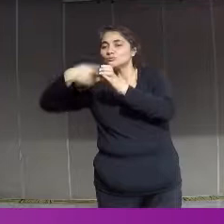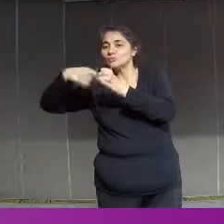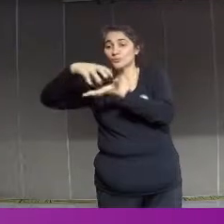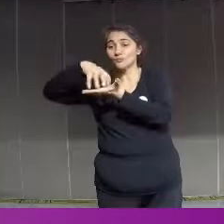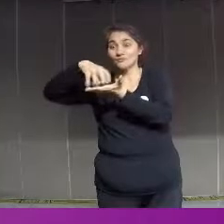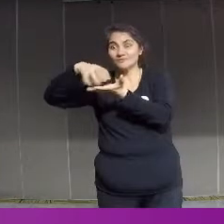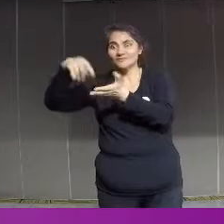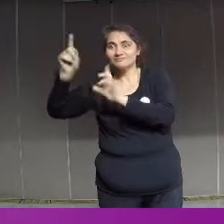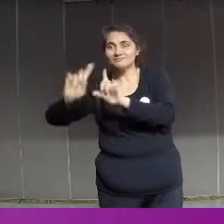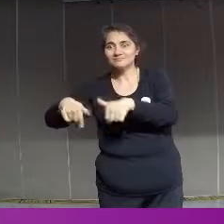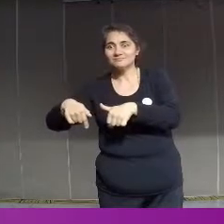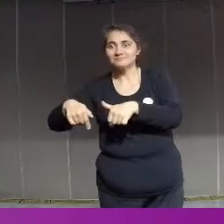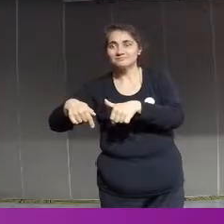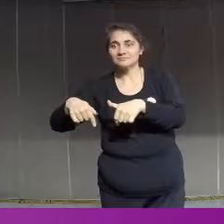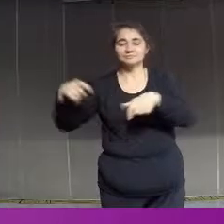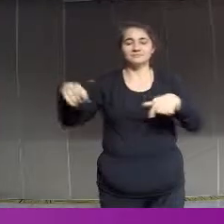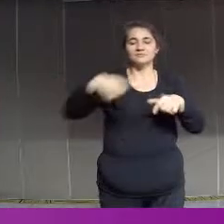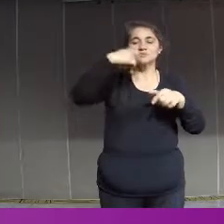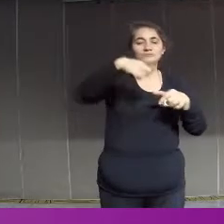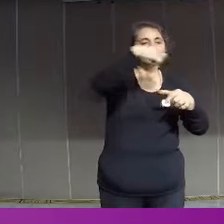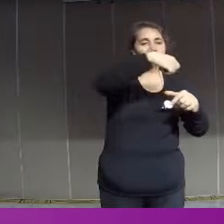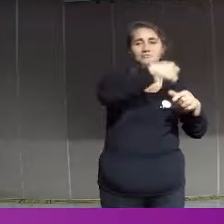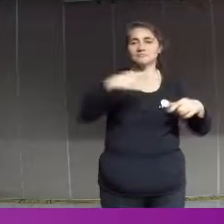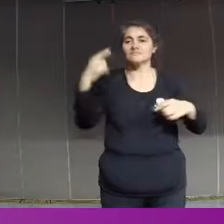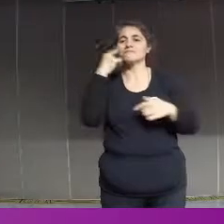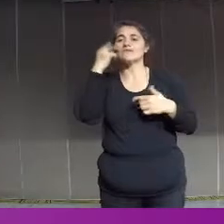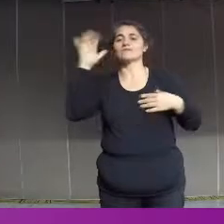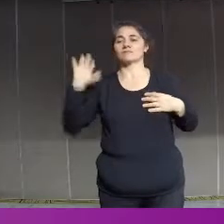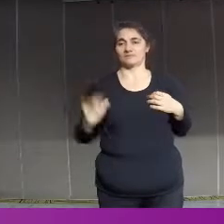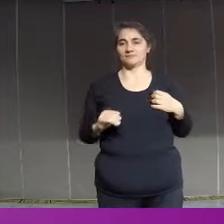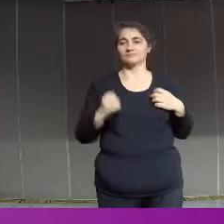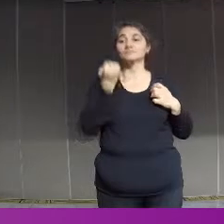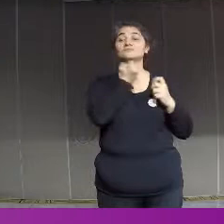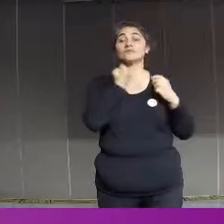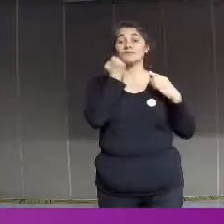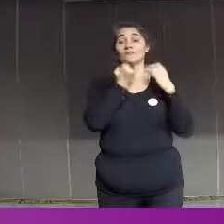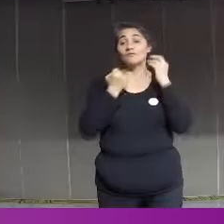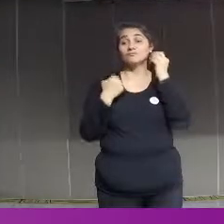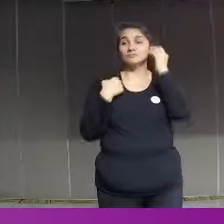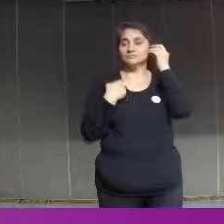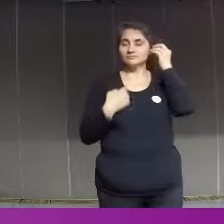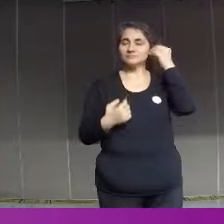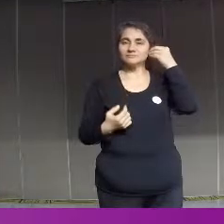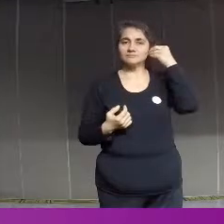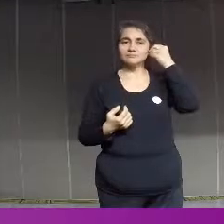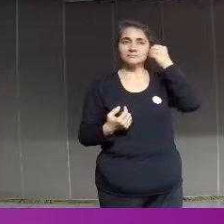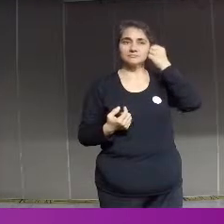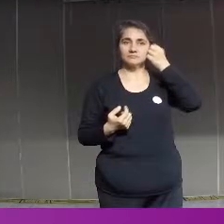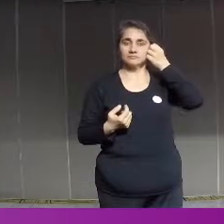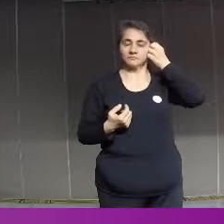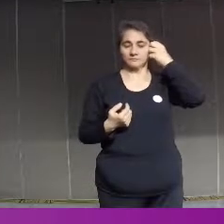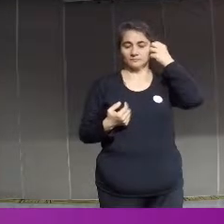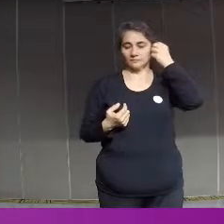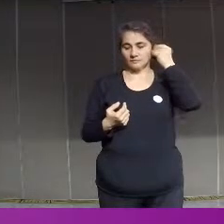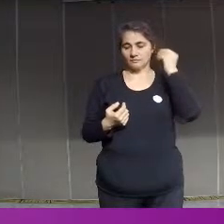Obviamente que si el paciente se aspira con un semisólido, no voy a evaluar un sólido, ¿no? Eso no. Si el paciente